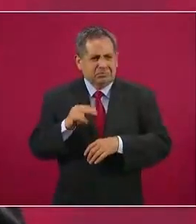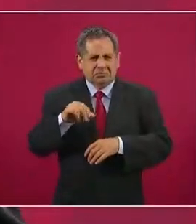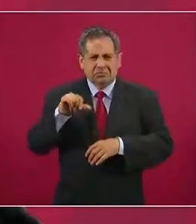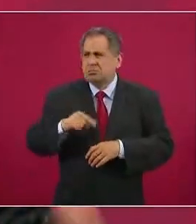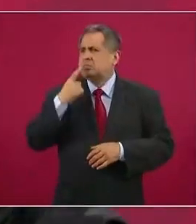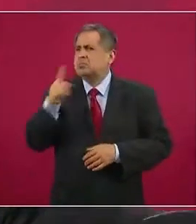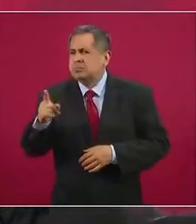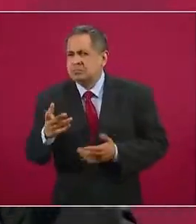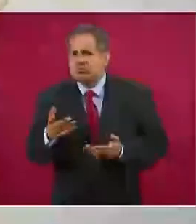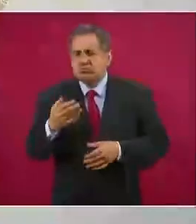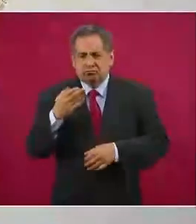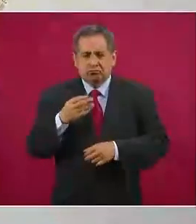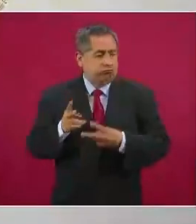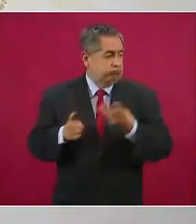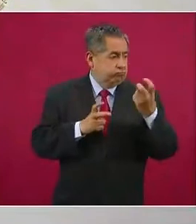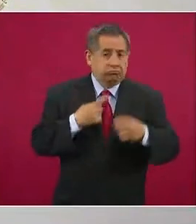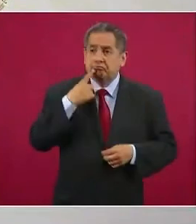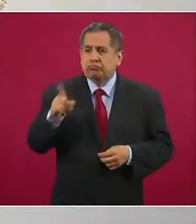pasó mucho tiempo.